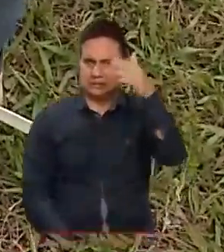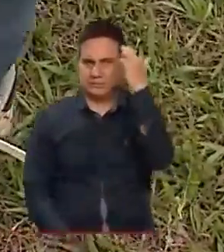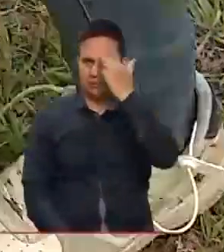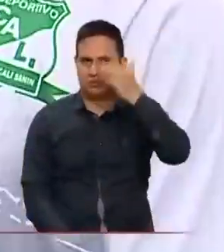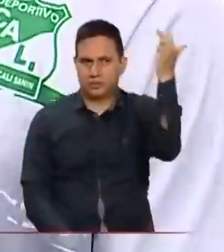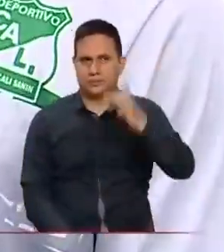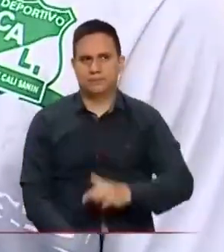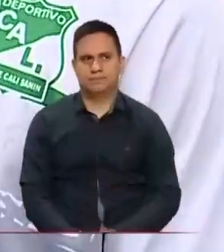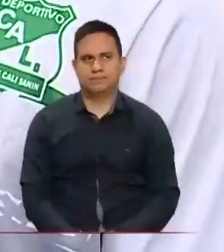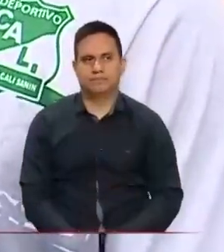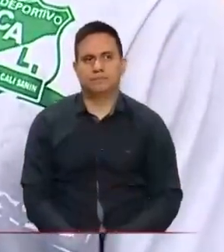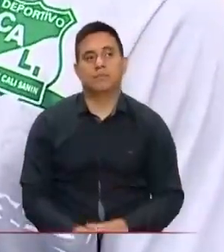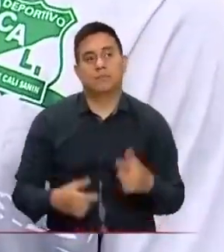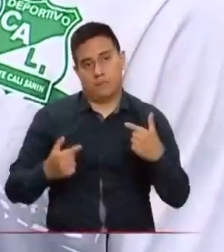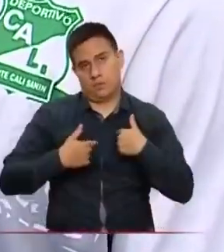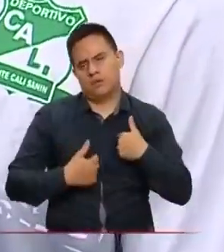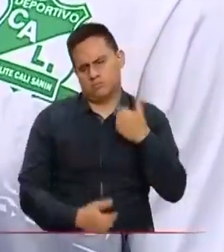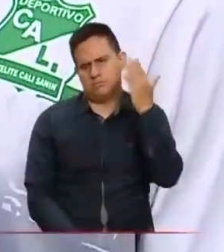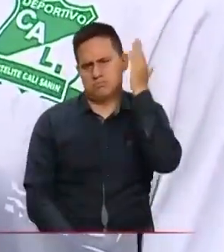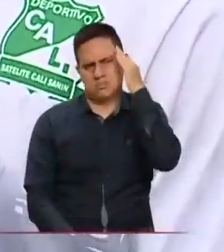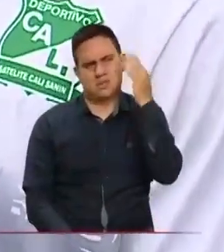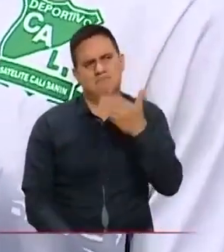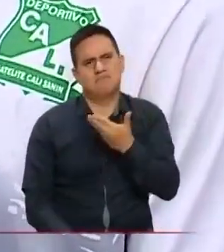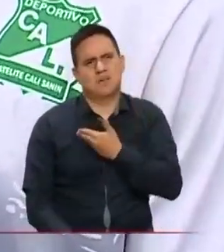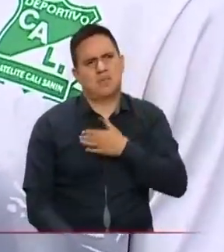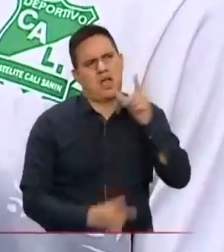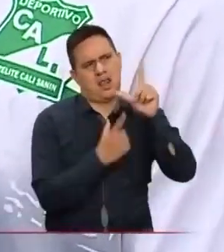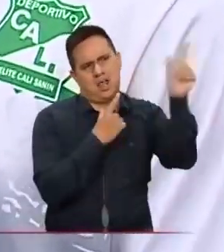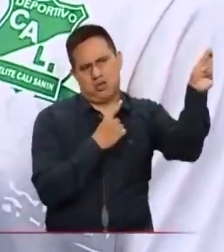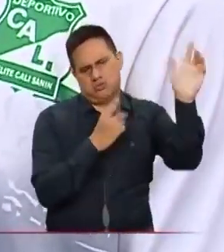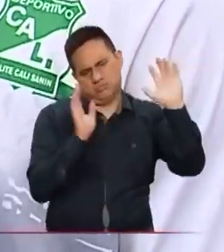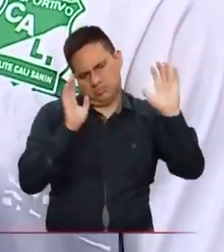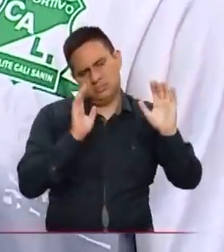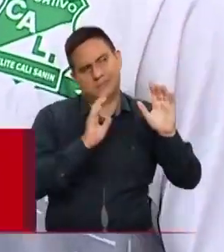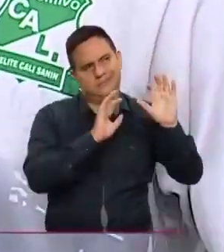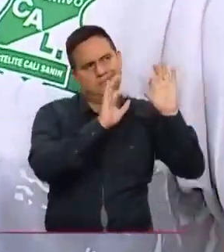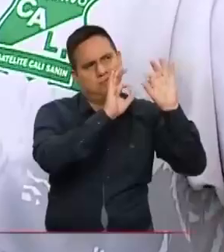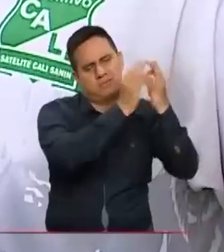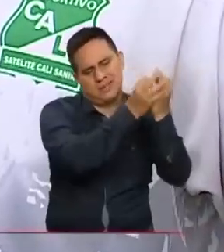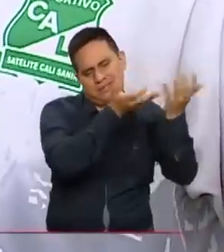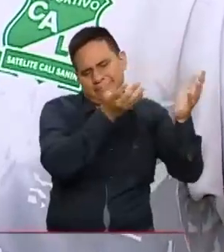tanto que mi mamá esté lejos, ¿me entiendes? Porque uno todavía tiene que separarse, obviamente, la familia.